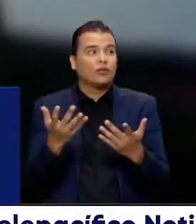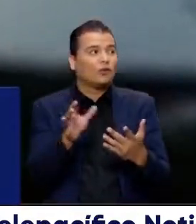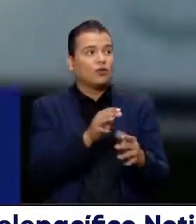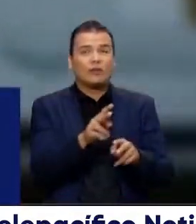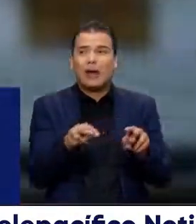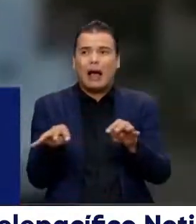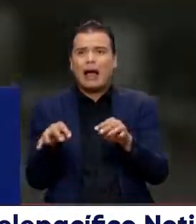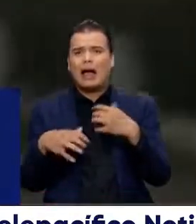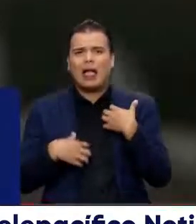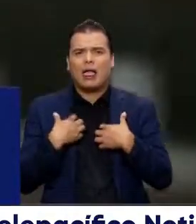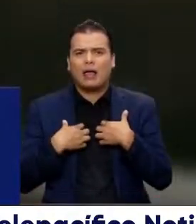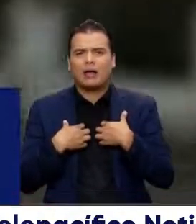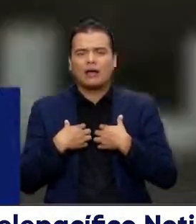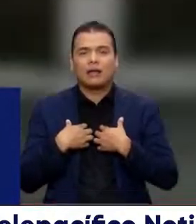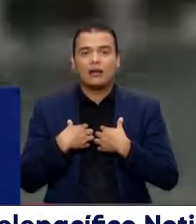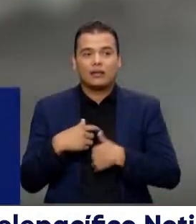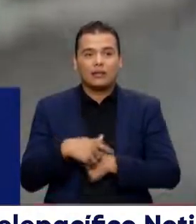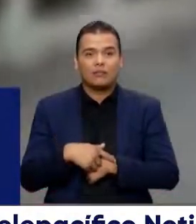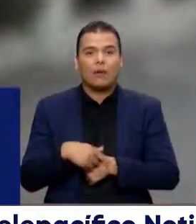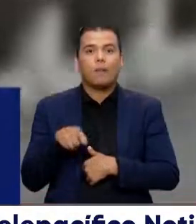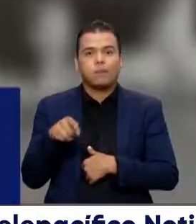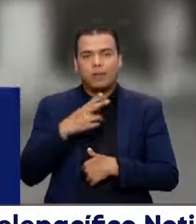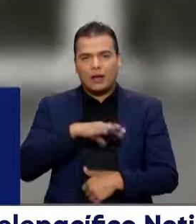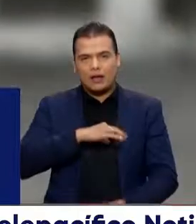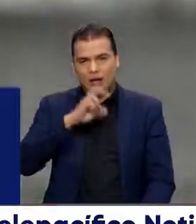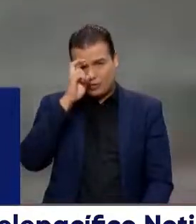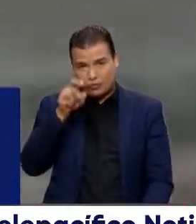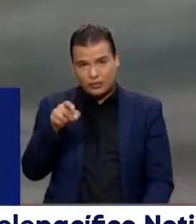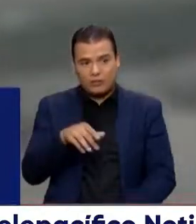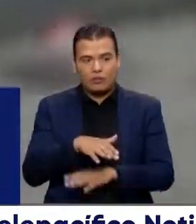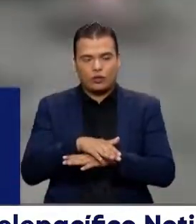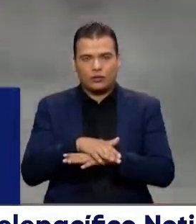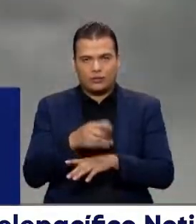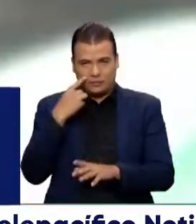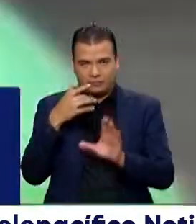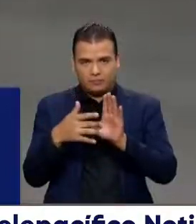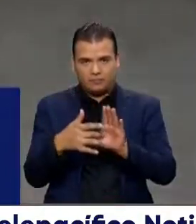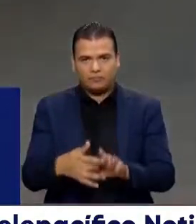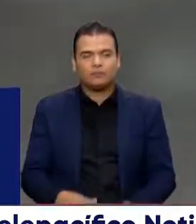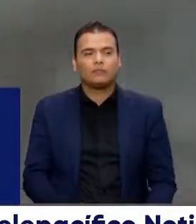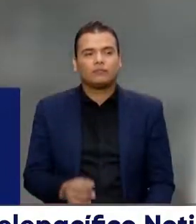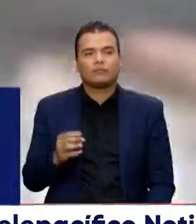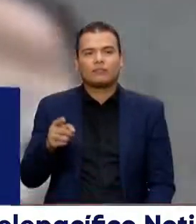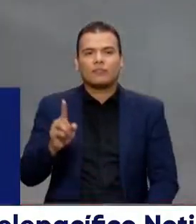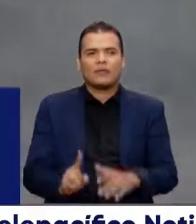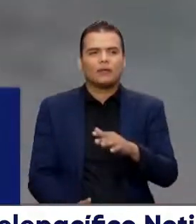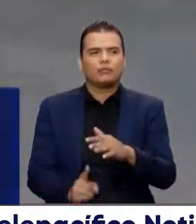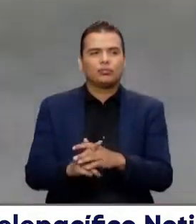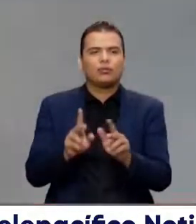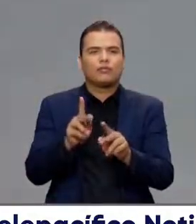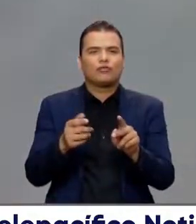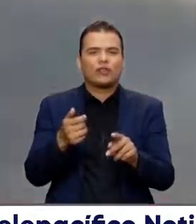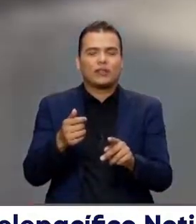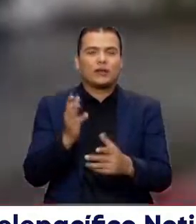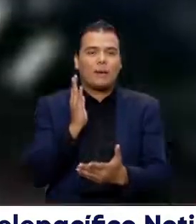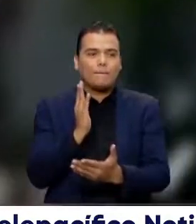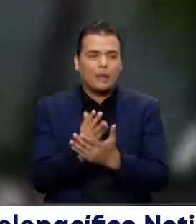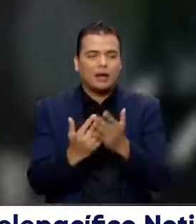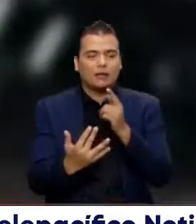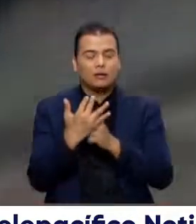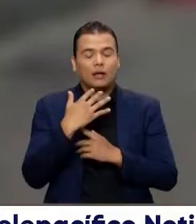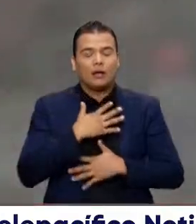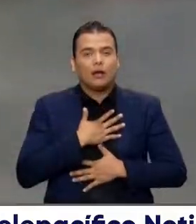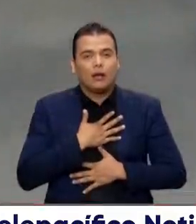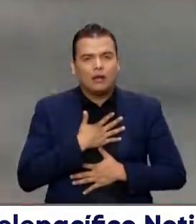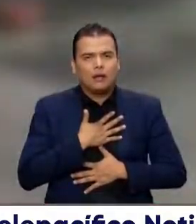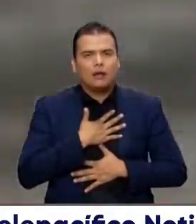minutos. ¡Corran las patrullas! Por esta emergencia, más de 10 personas resultaron afectadas